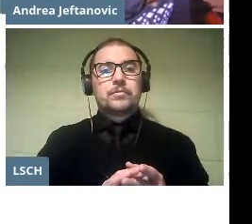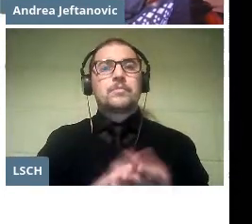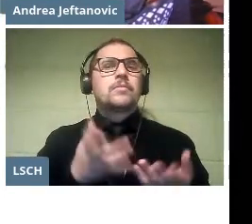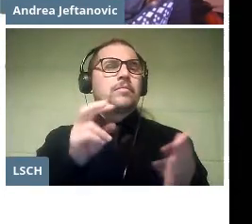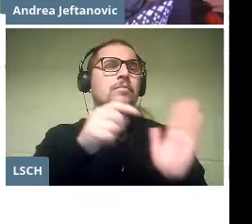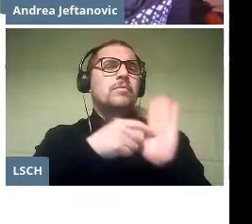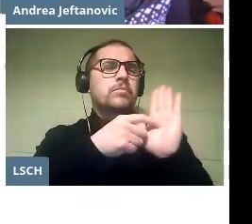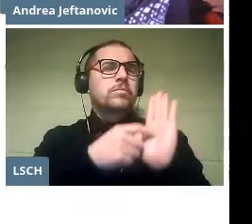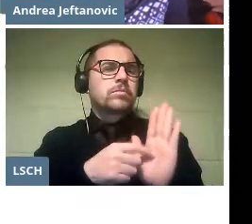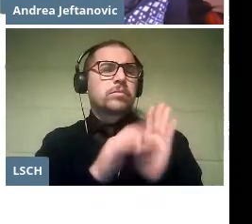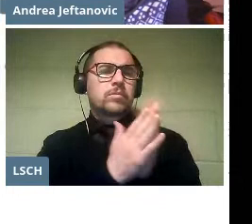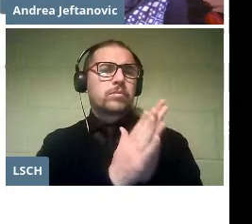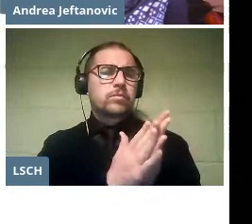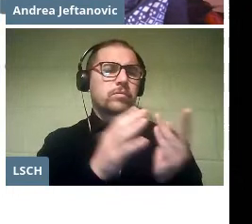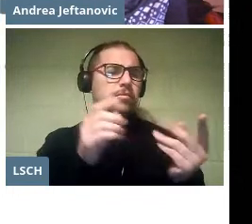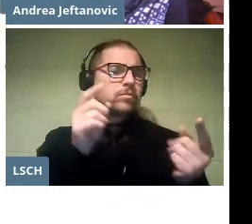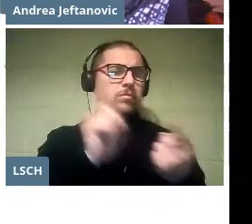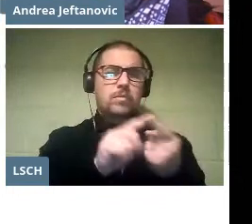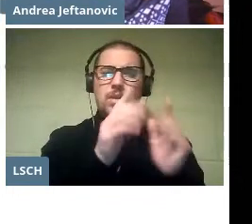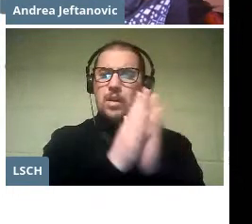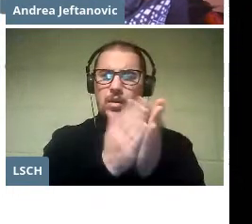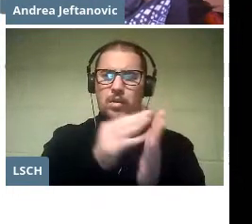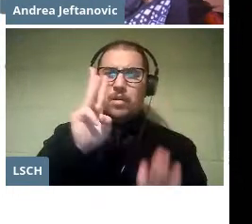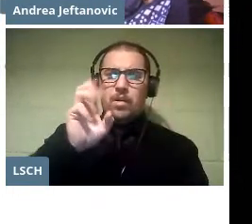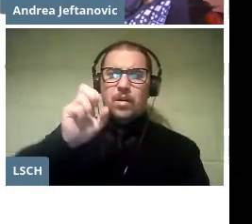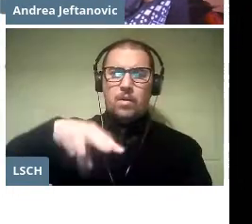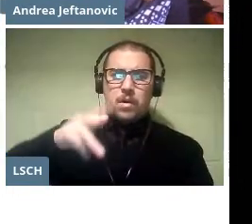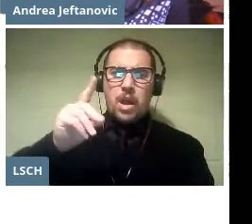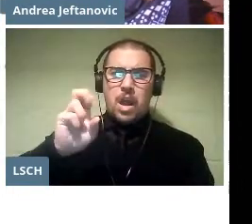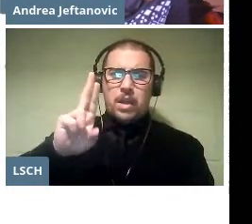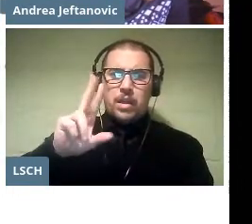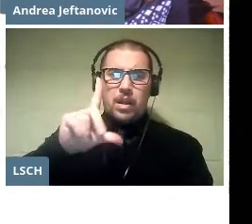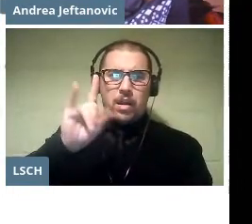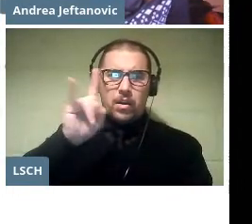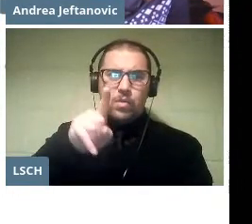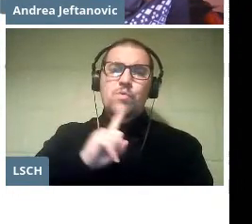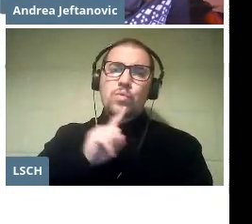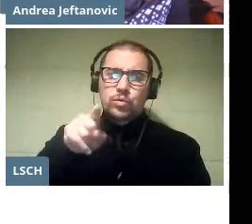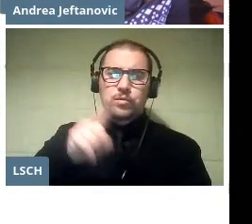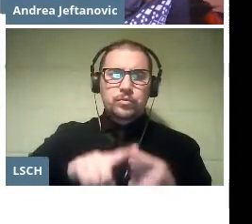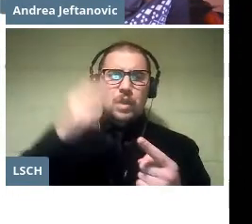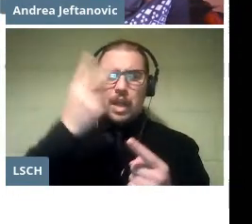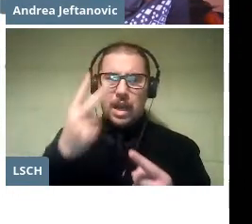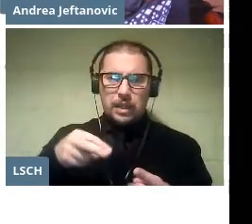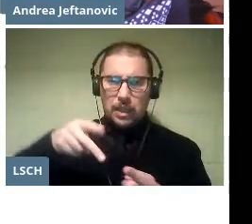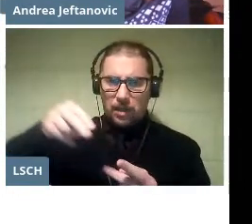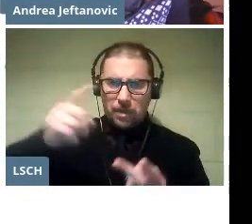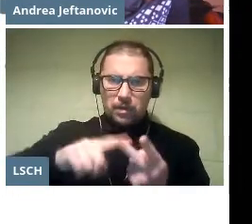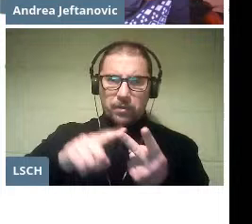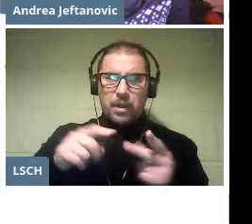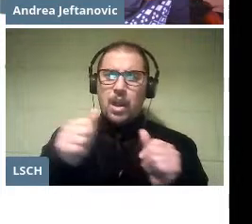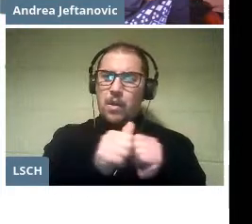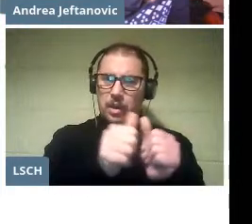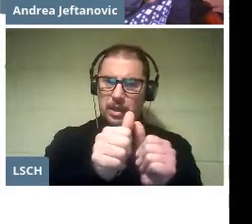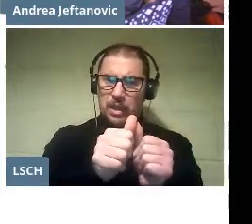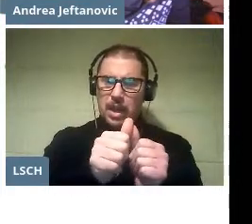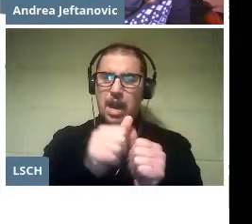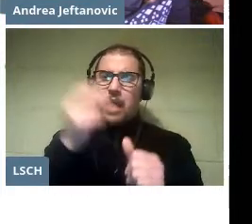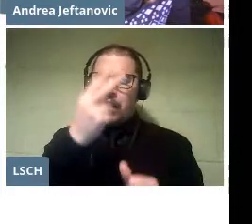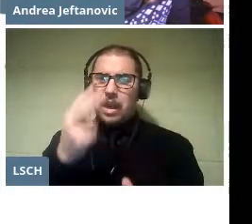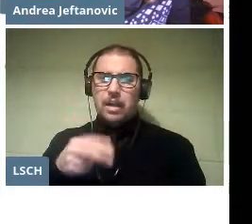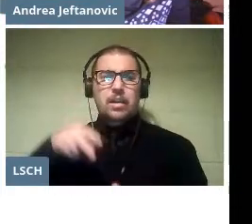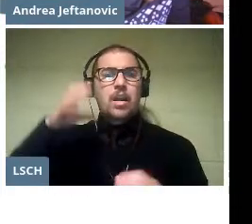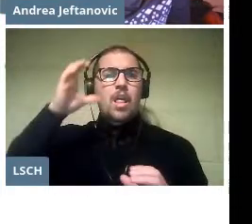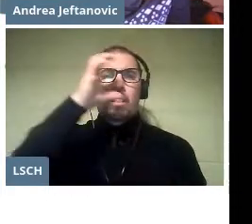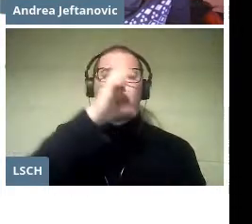lecturas destaco los libros Wanderlust, El arte de caminar, y una guía sobre el arte de perderse,